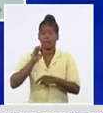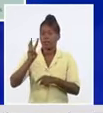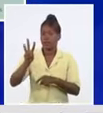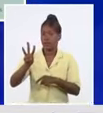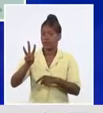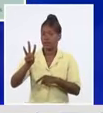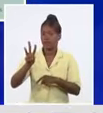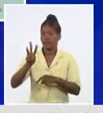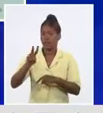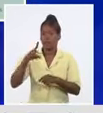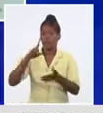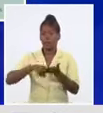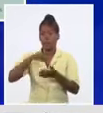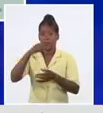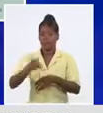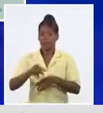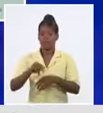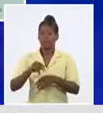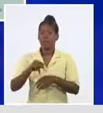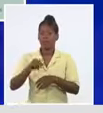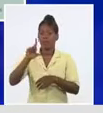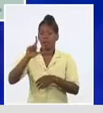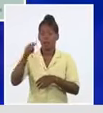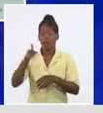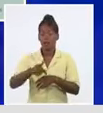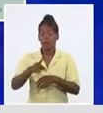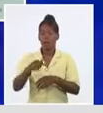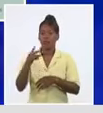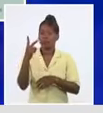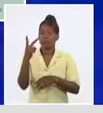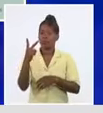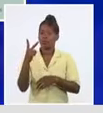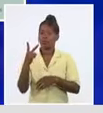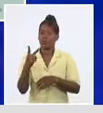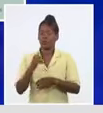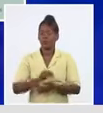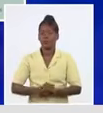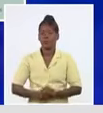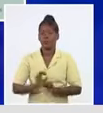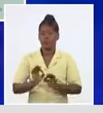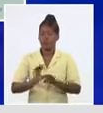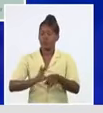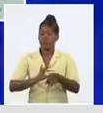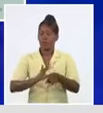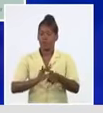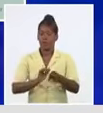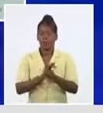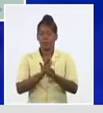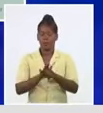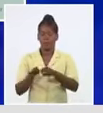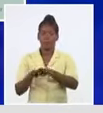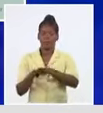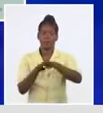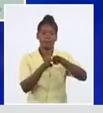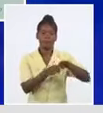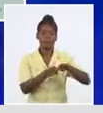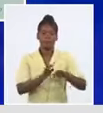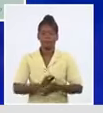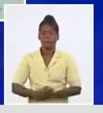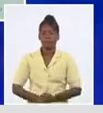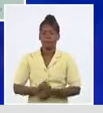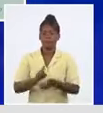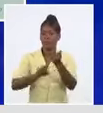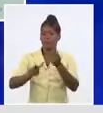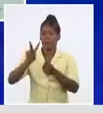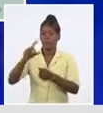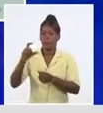que Palmira, y Lajas solo confirma 2 enfermos de COVID-19. Villa Clara, con un